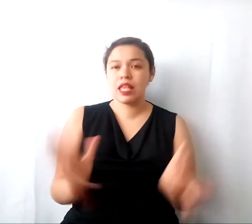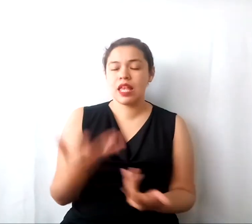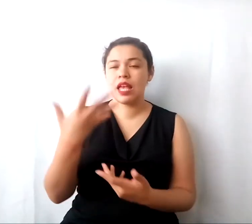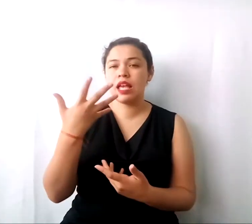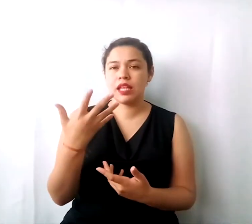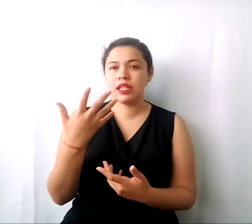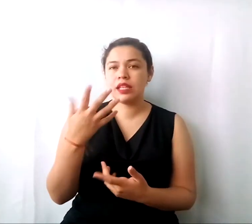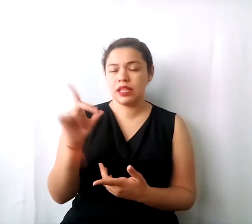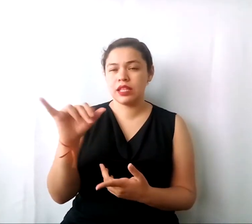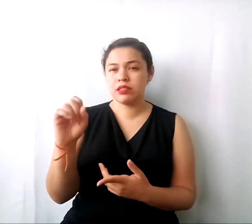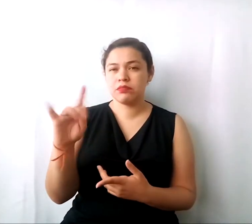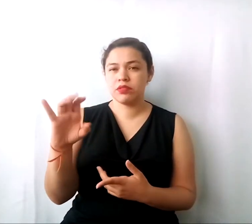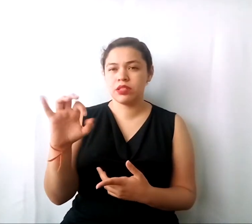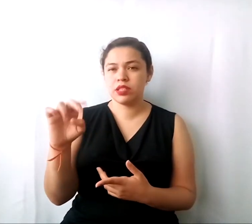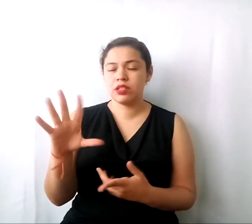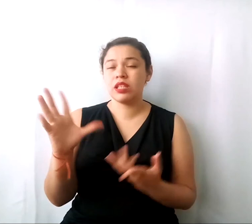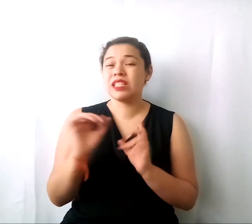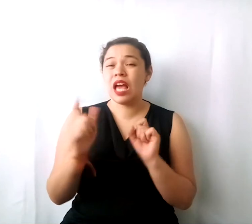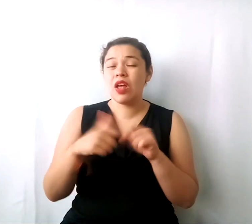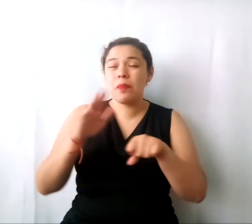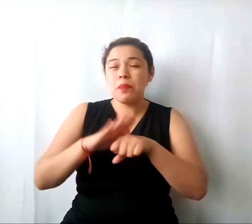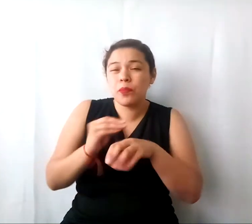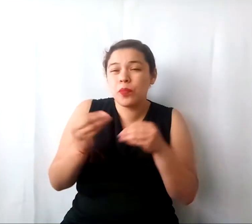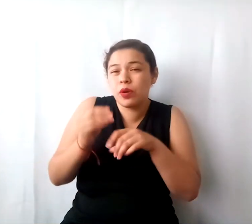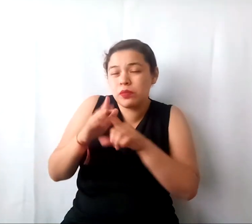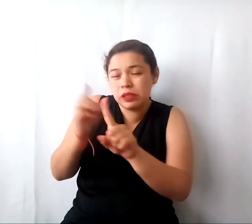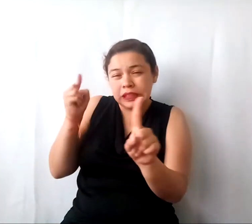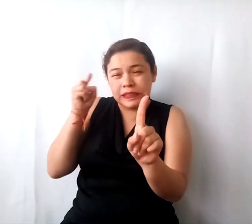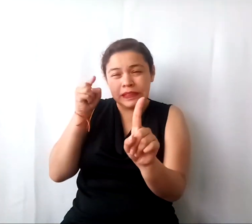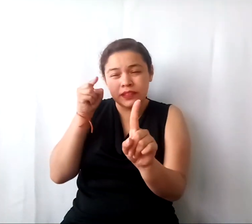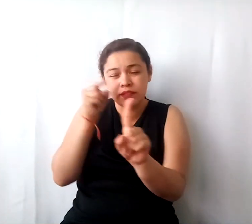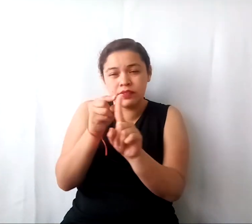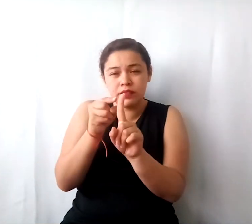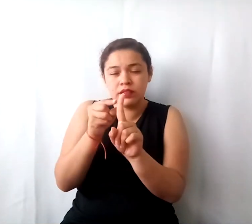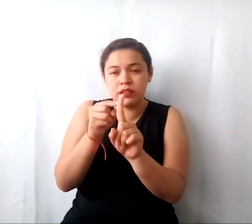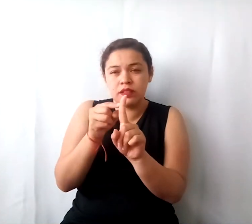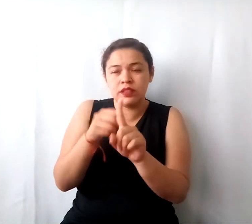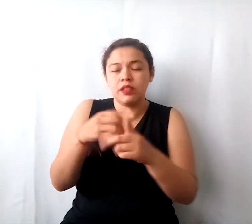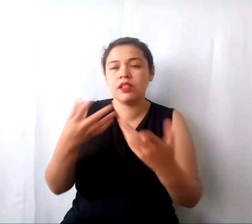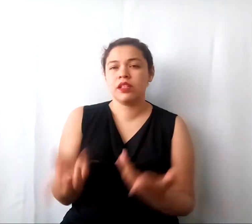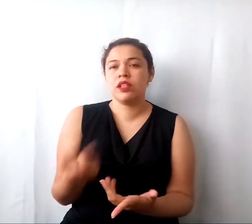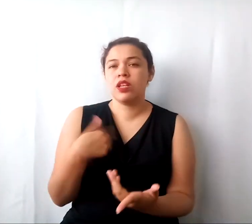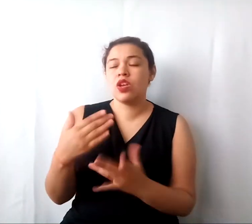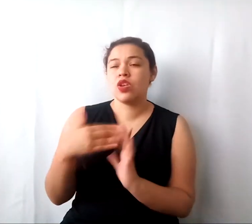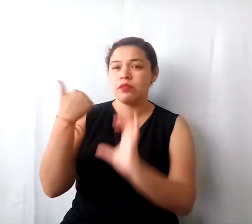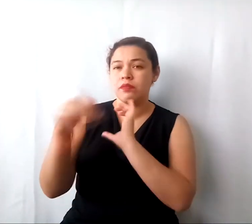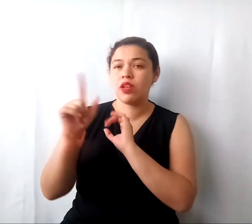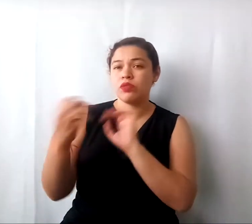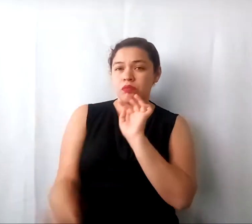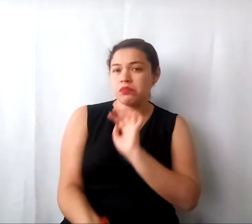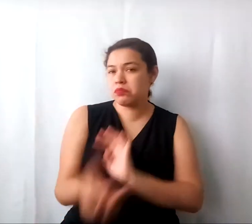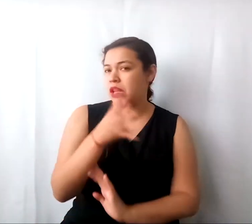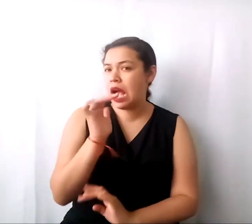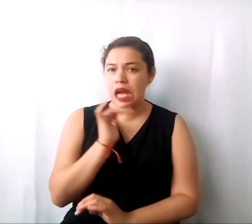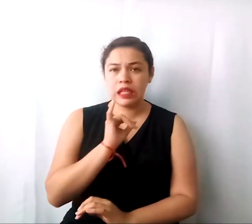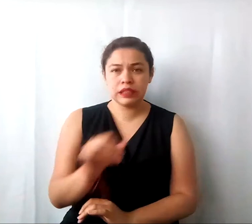disposición. Pero sí es algo muy específico que a ver, tú, lo que yo te mande, tú lo publicas tal cual y